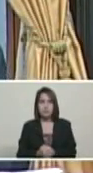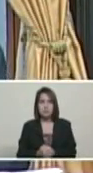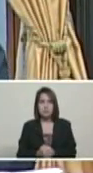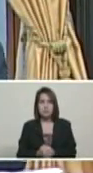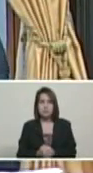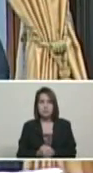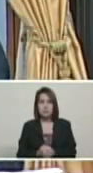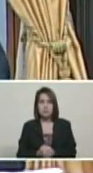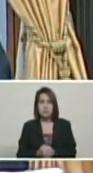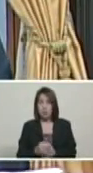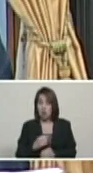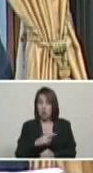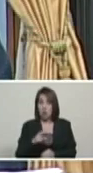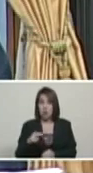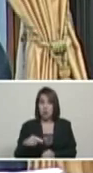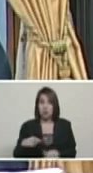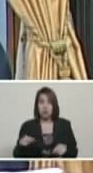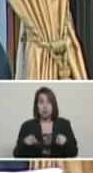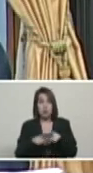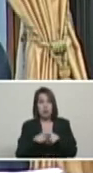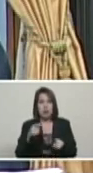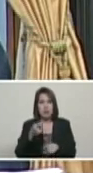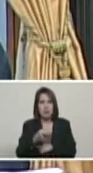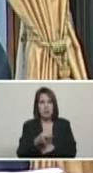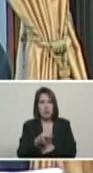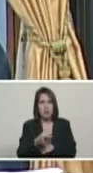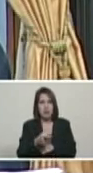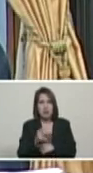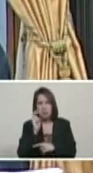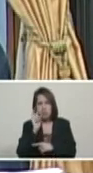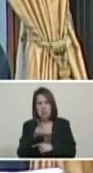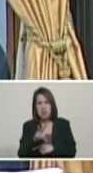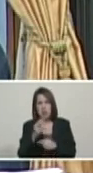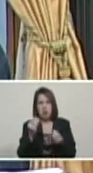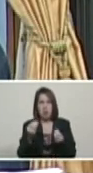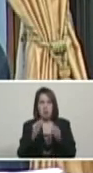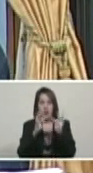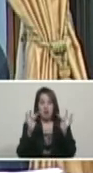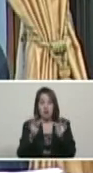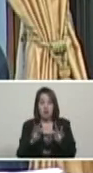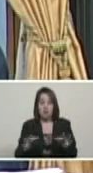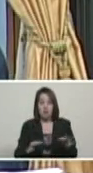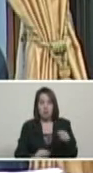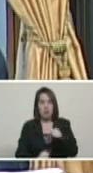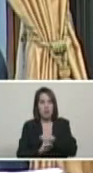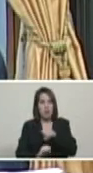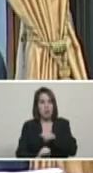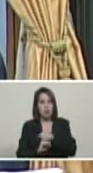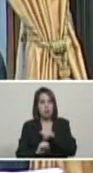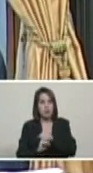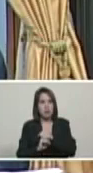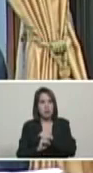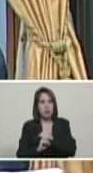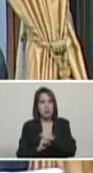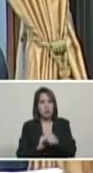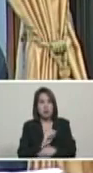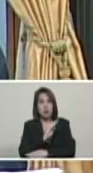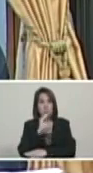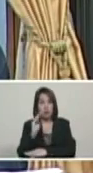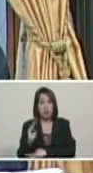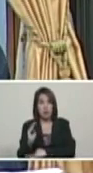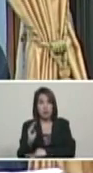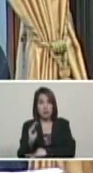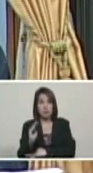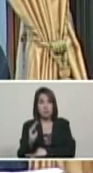Y bueno, nosotros tenemos que ver la forma de apoyar, proteger